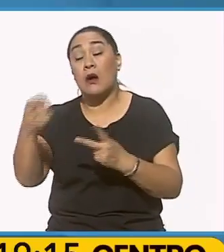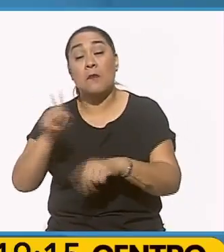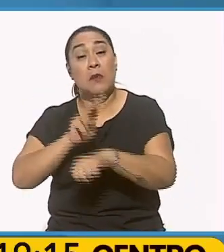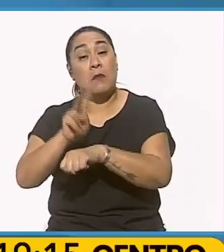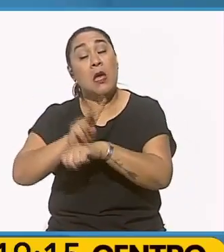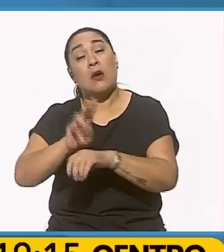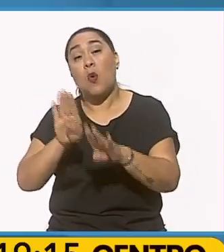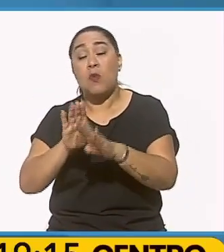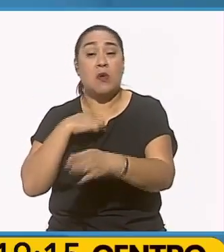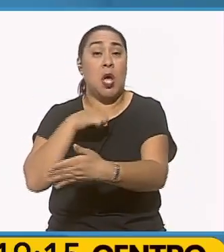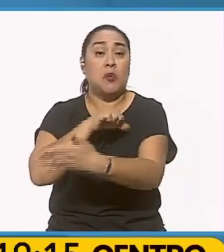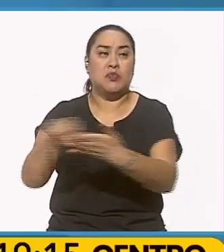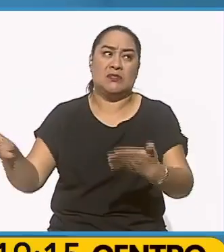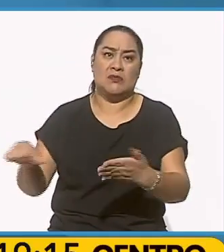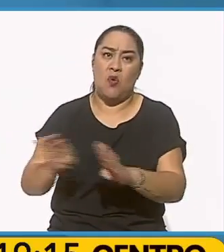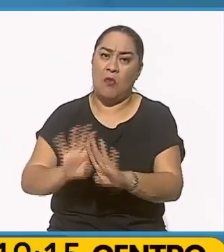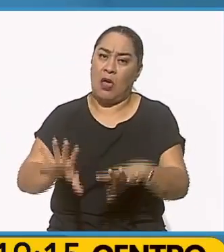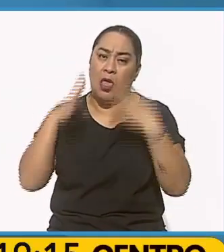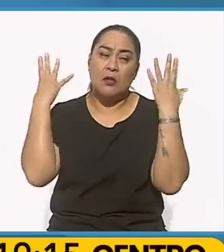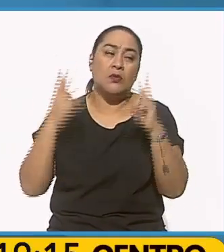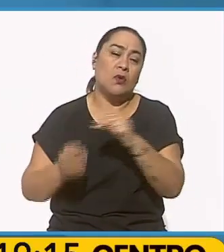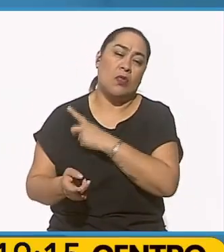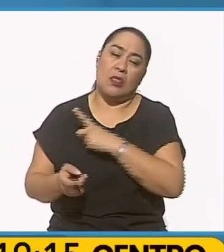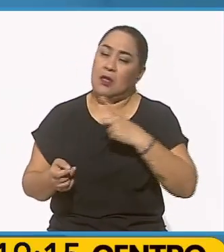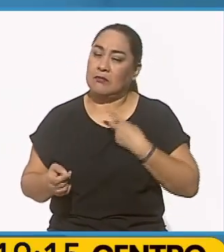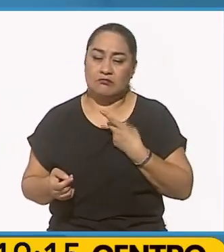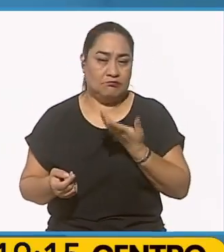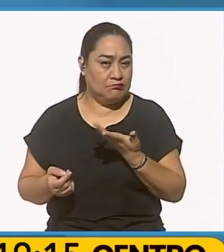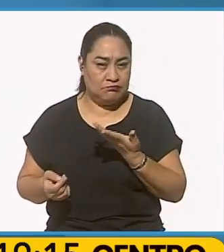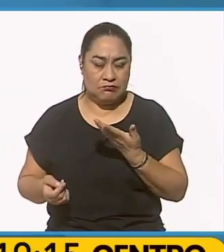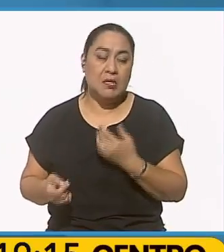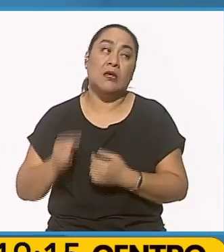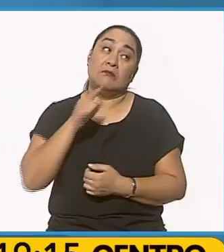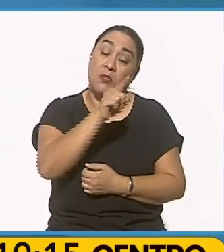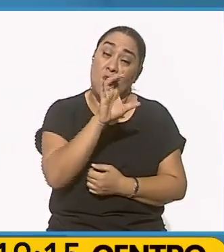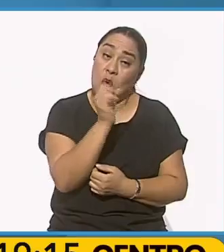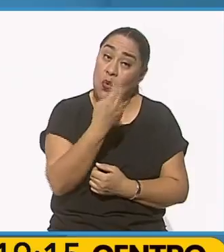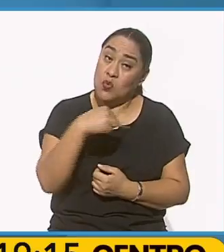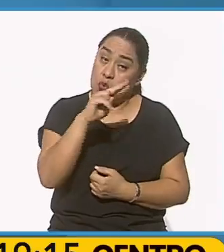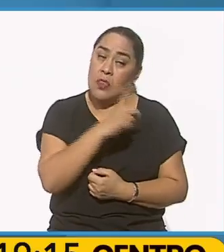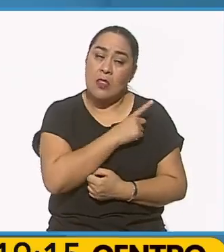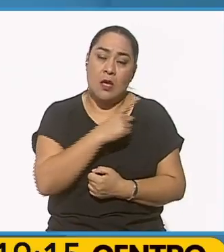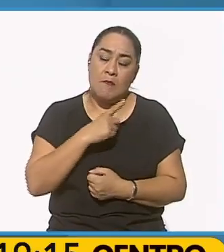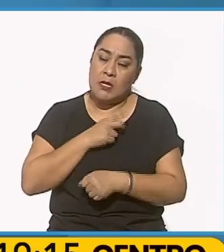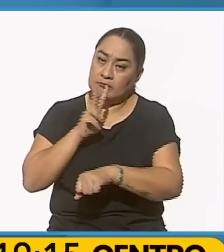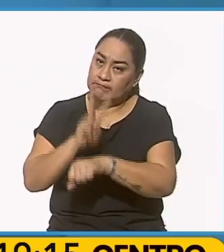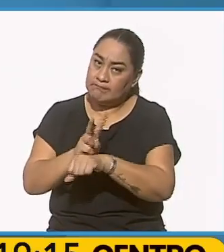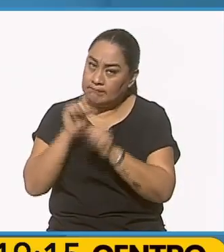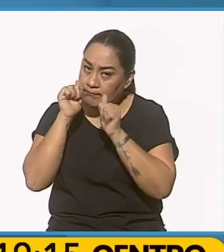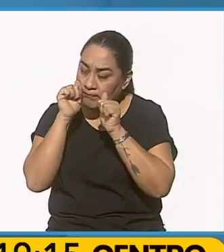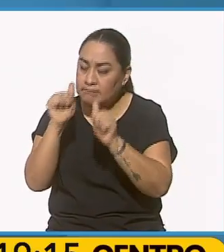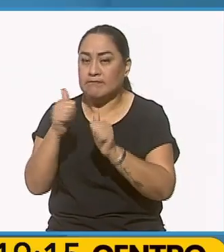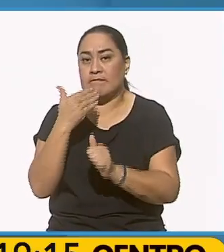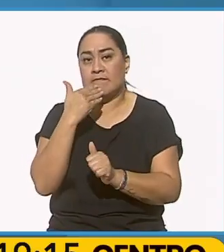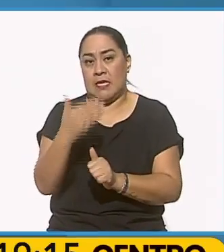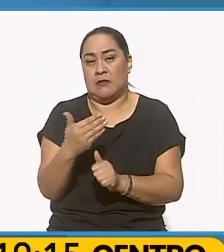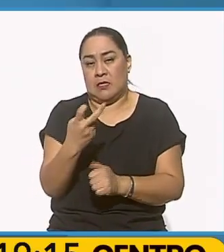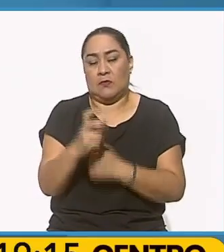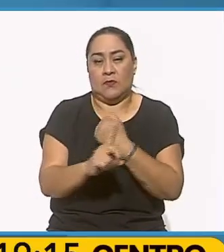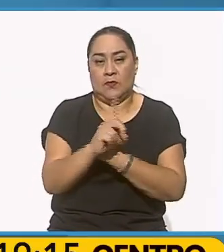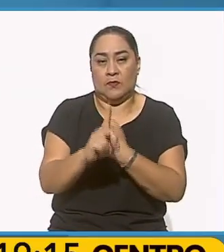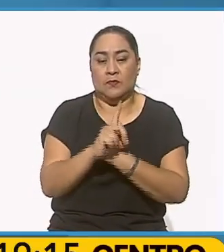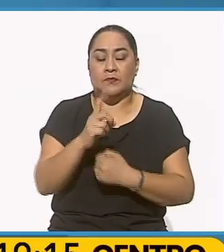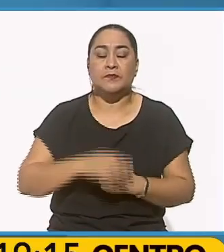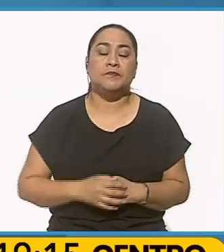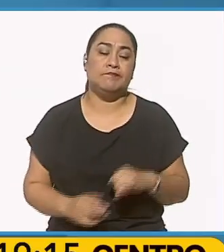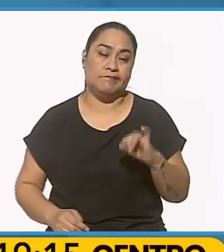forma arbitraria y bueno, creo que en ese caso corresponde obviamente a la ONU actuar de forma diligente y protagónica en este escenario. Sin